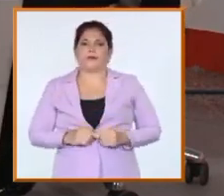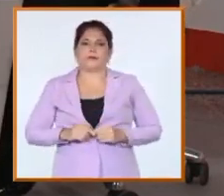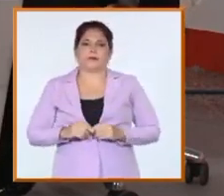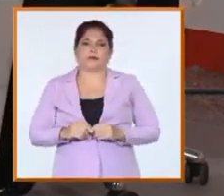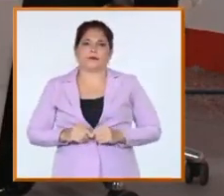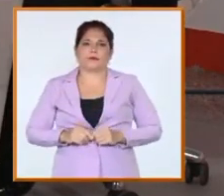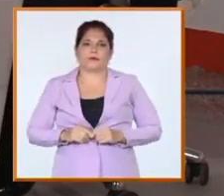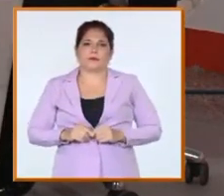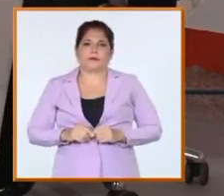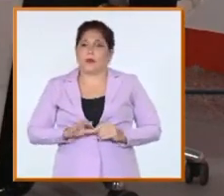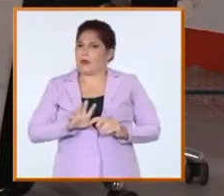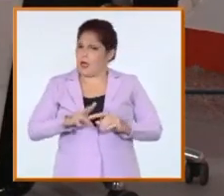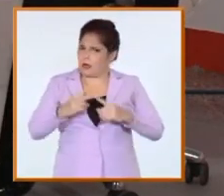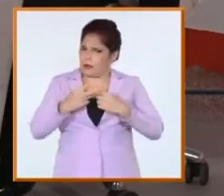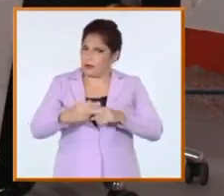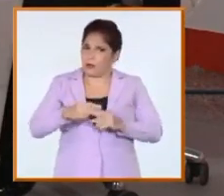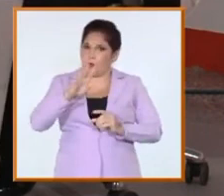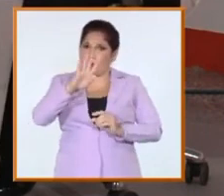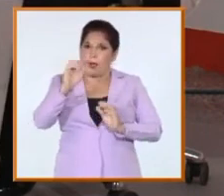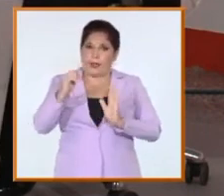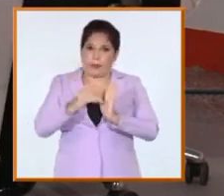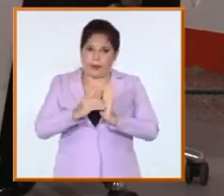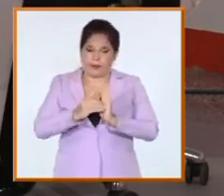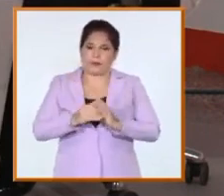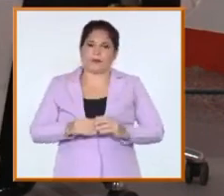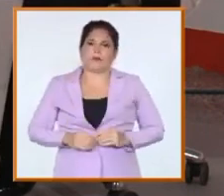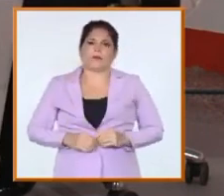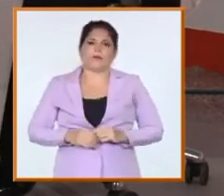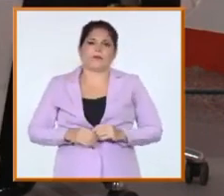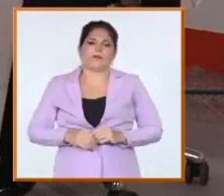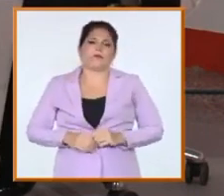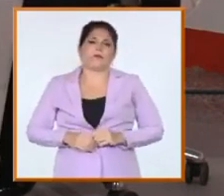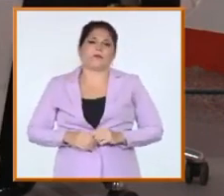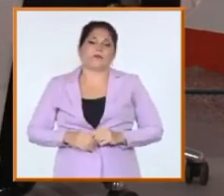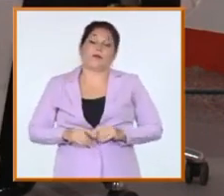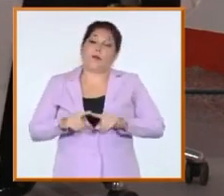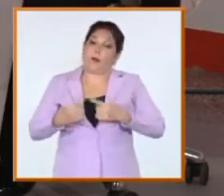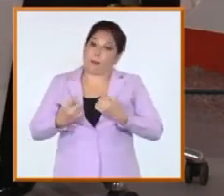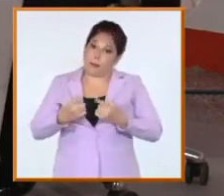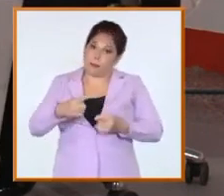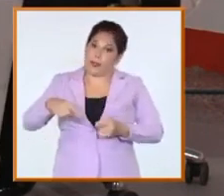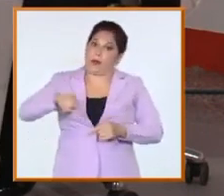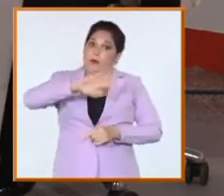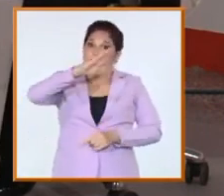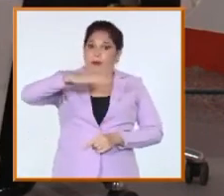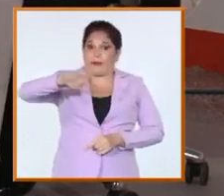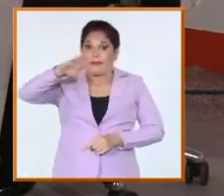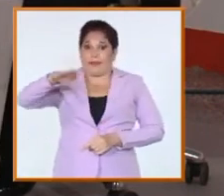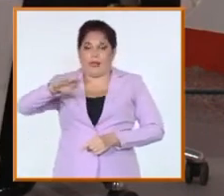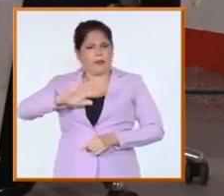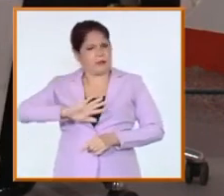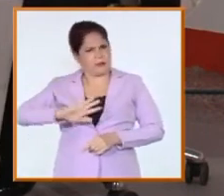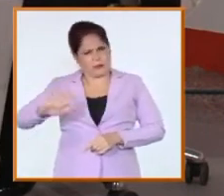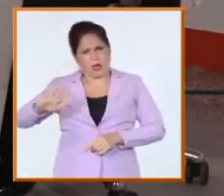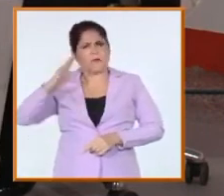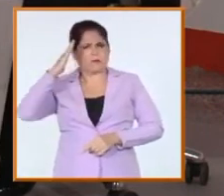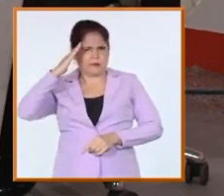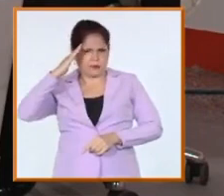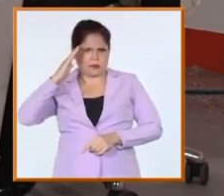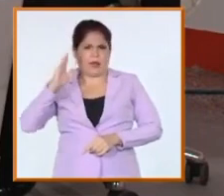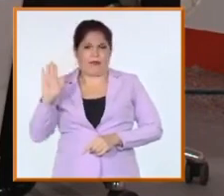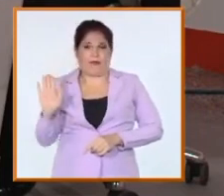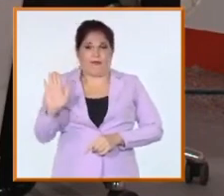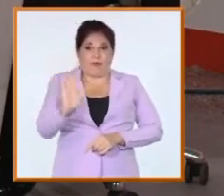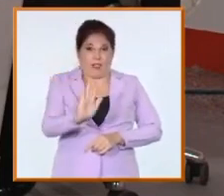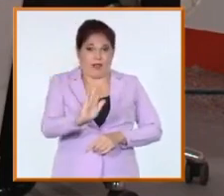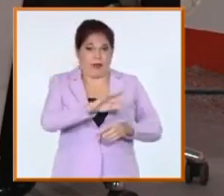muchas colocadas porque tienen resuelto casi cuarenta mil casos ya pero bueno esta tea ellos ya en las últimas que trae